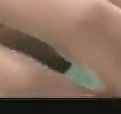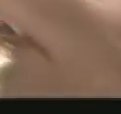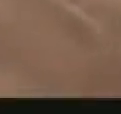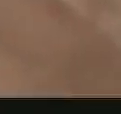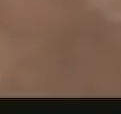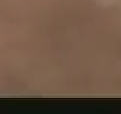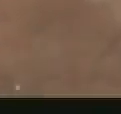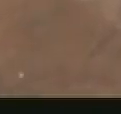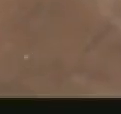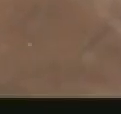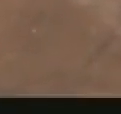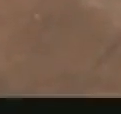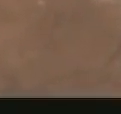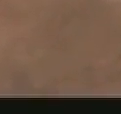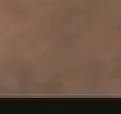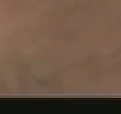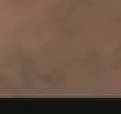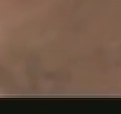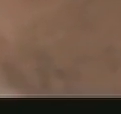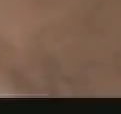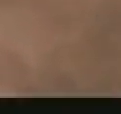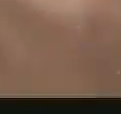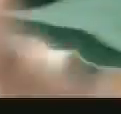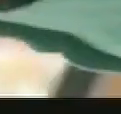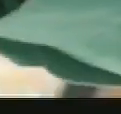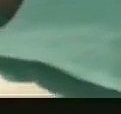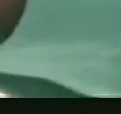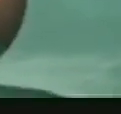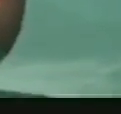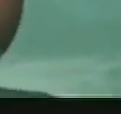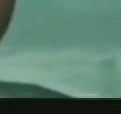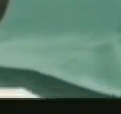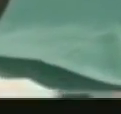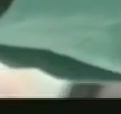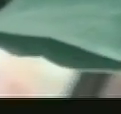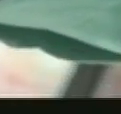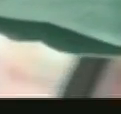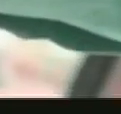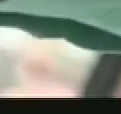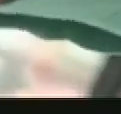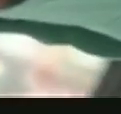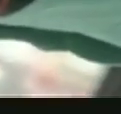teléfono. Aquí tengo el Petro,